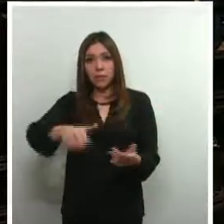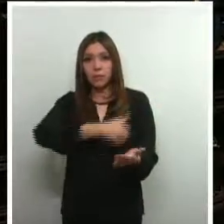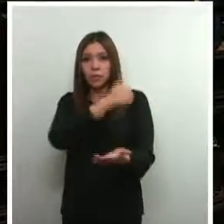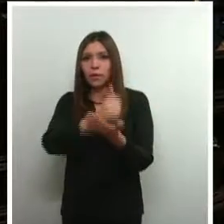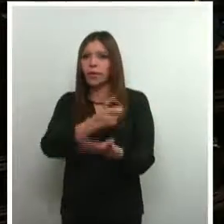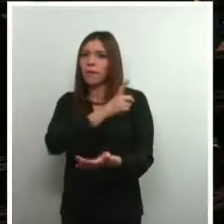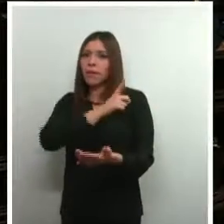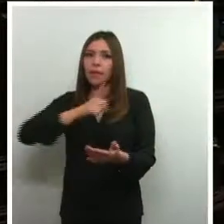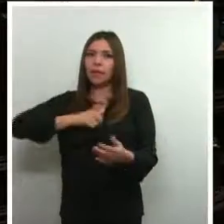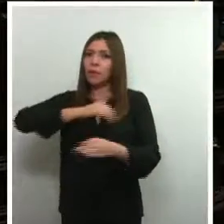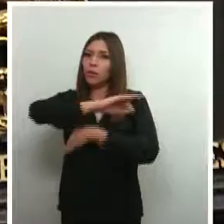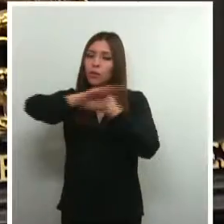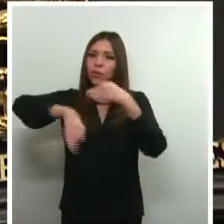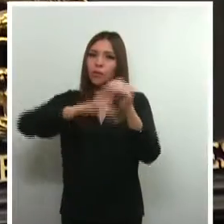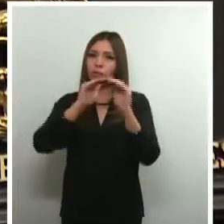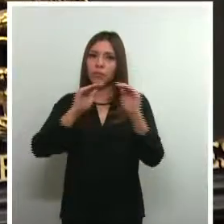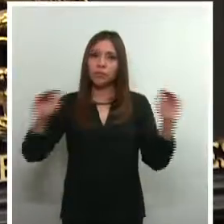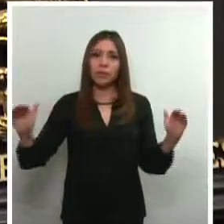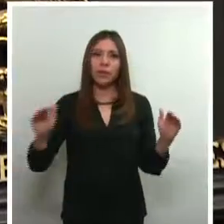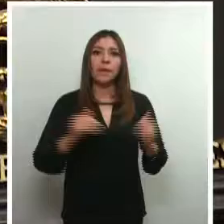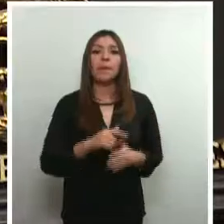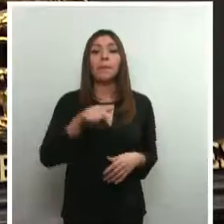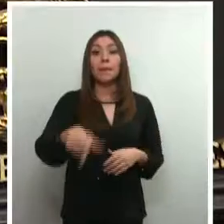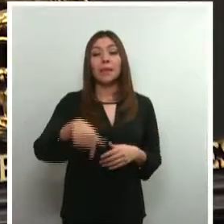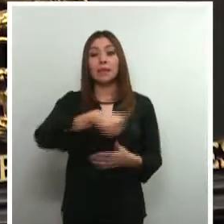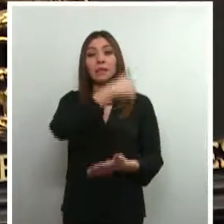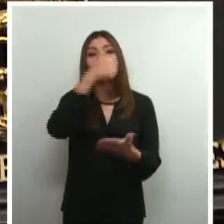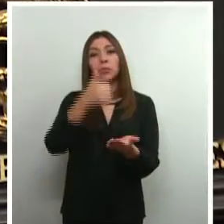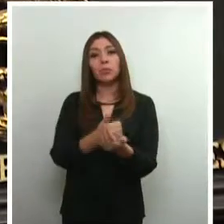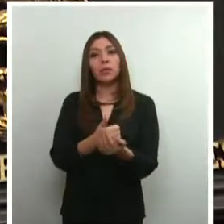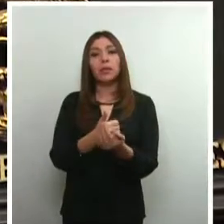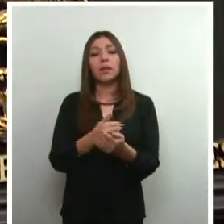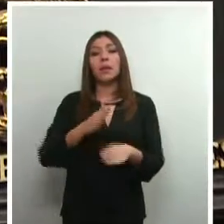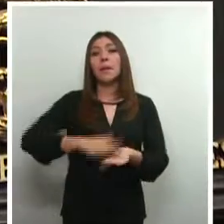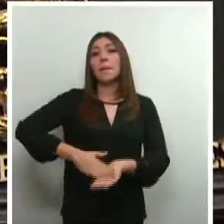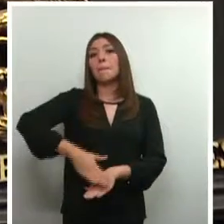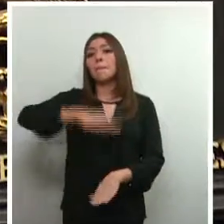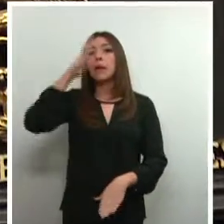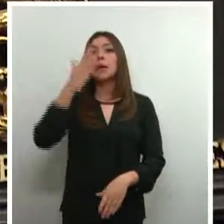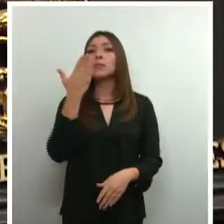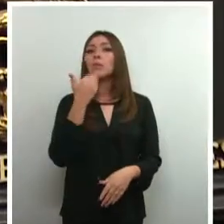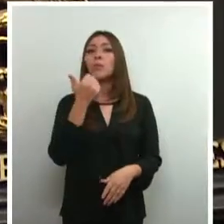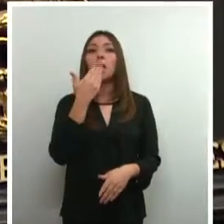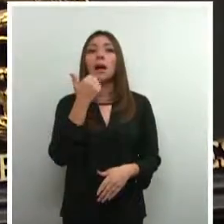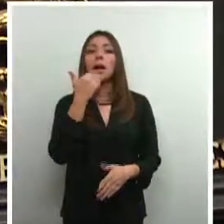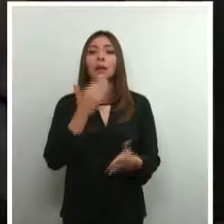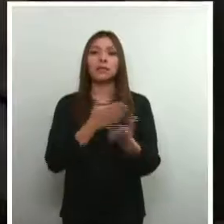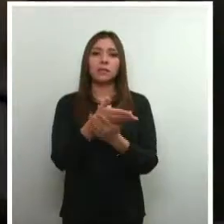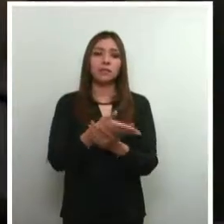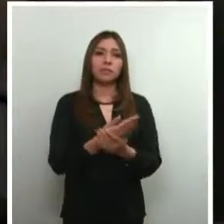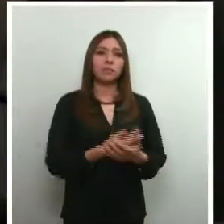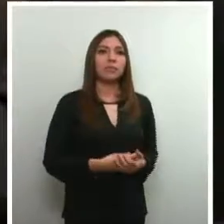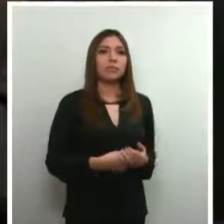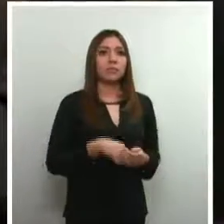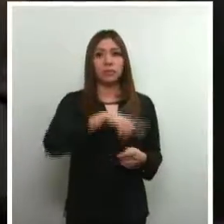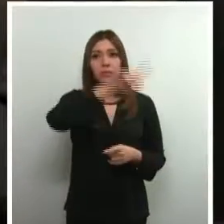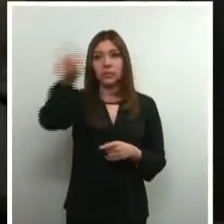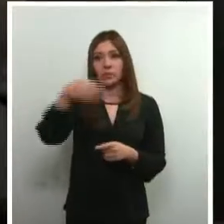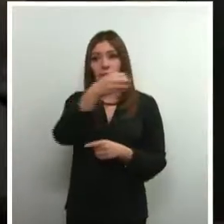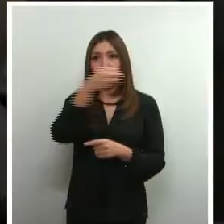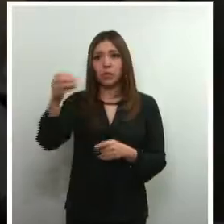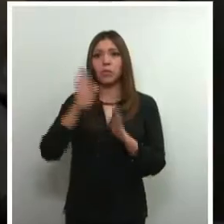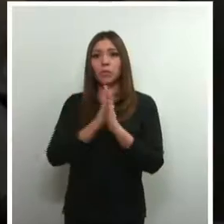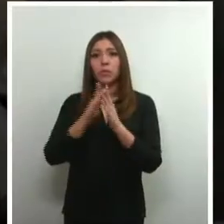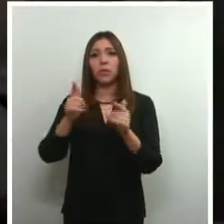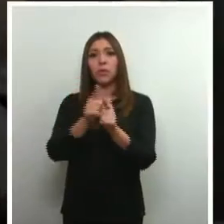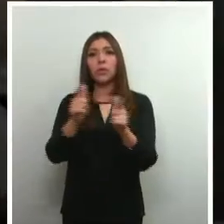todas y para todos. Yo les quiero decir que de las ciudades orden en la sala, por favor. Allá hay un grupo de colaboradores que no deben